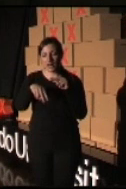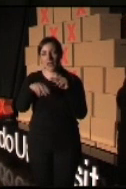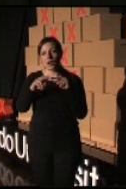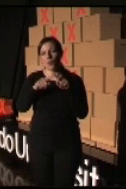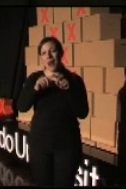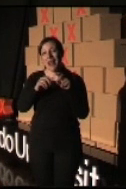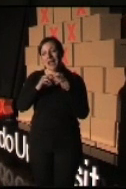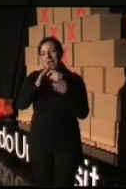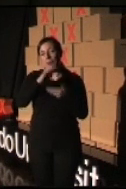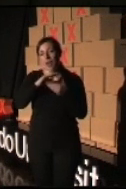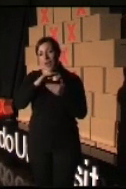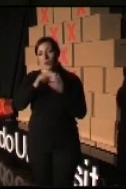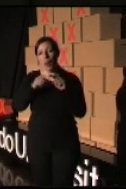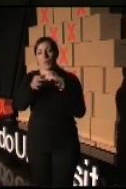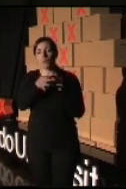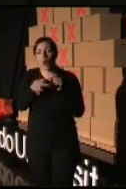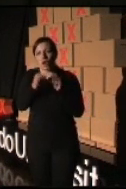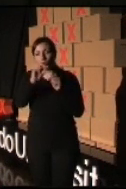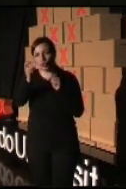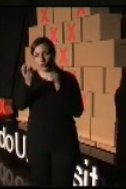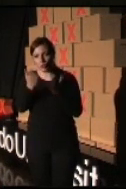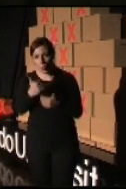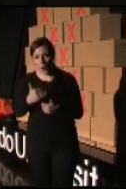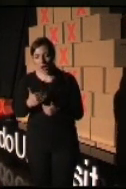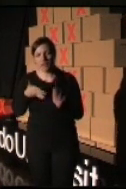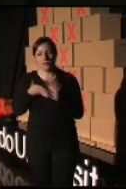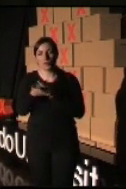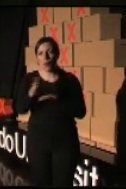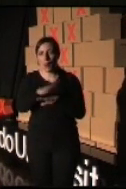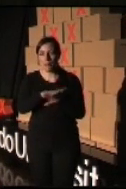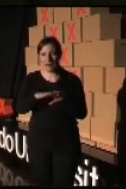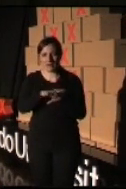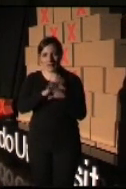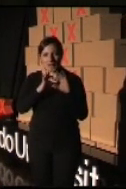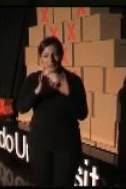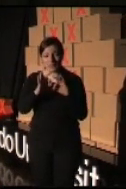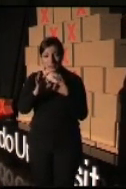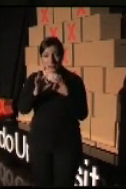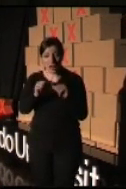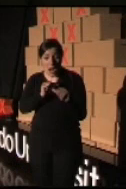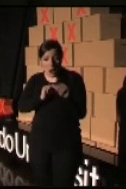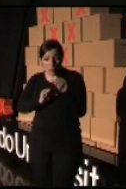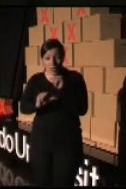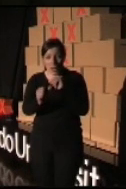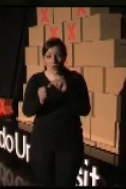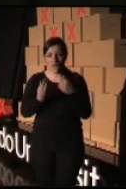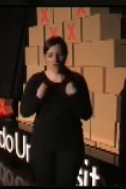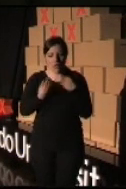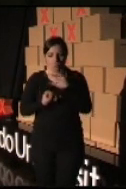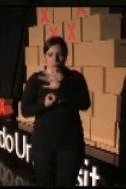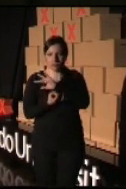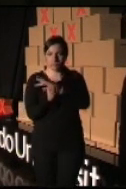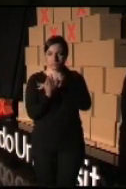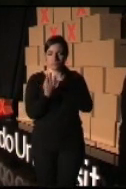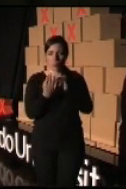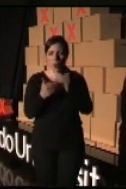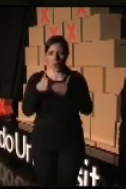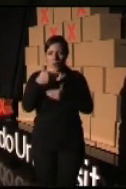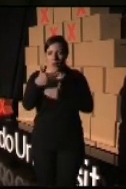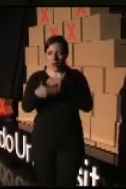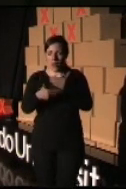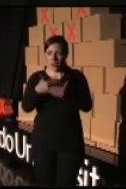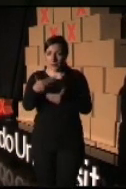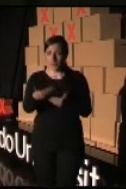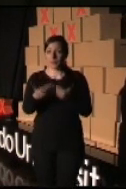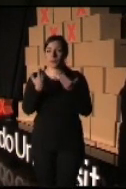moléculas, pensamos que es la base a partir de la cual surgió la vida y comenzó la evolución biológica. De lo que sí que